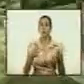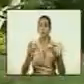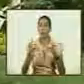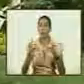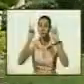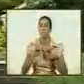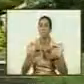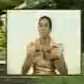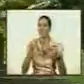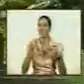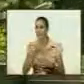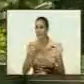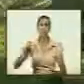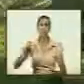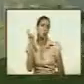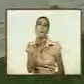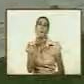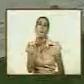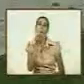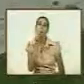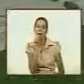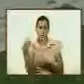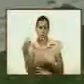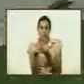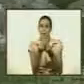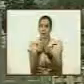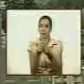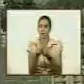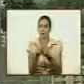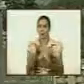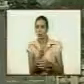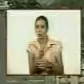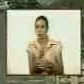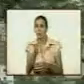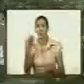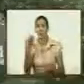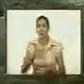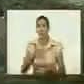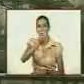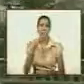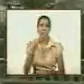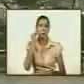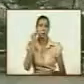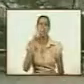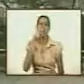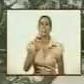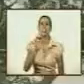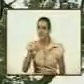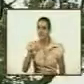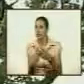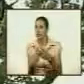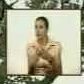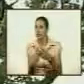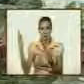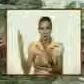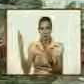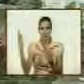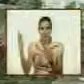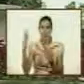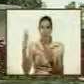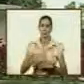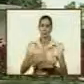verde vegetación y hasta el canto de los pájaros nos acompañan. Y en el trayecto, ilustres personajes como Teresa Carreño, Francisco Bermúdez, la mujer